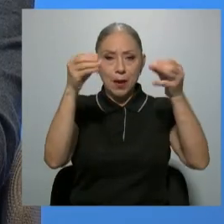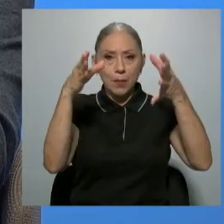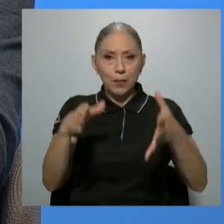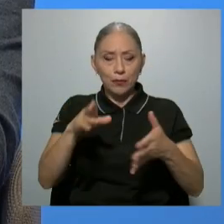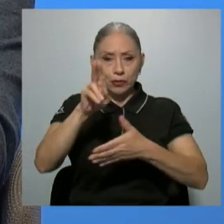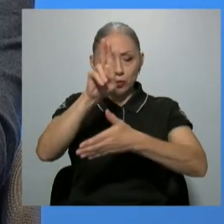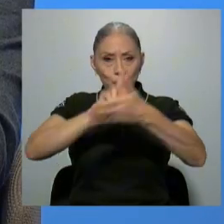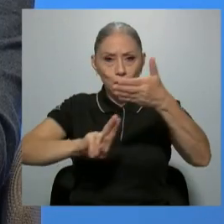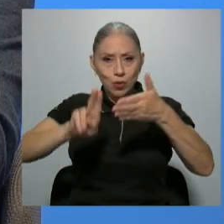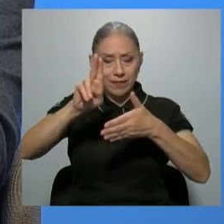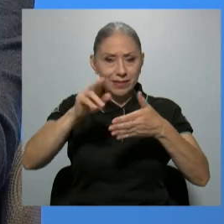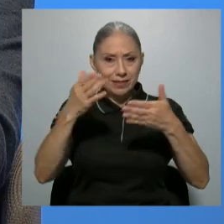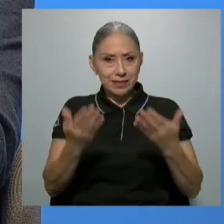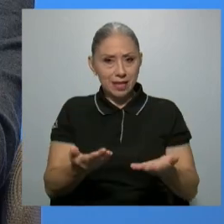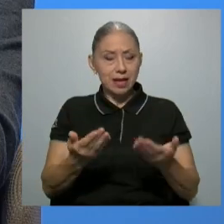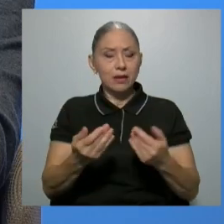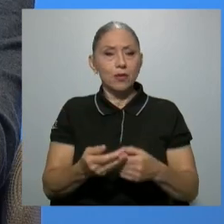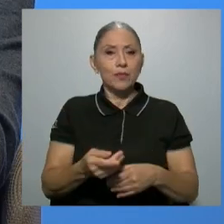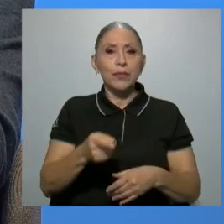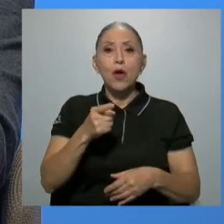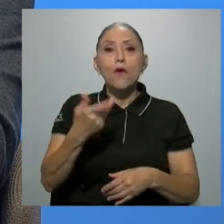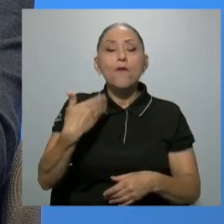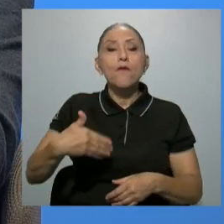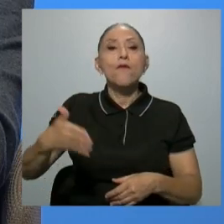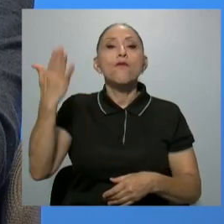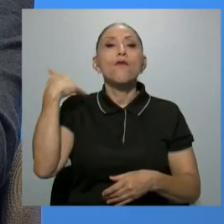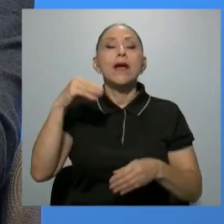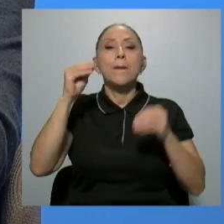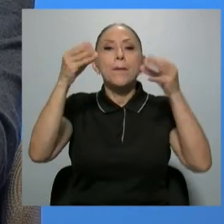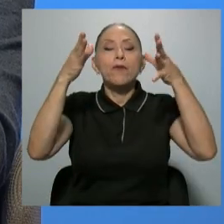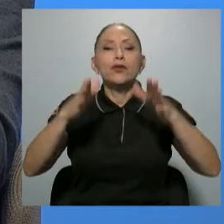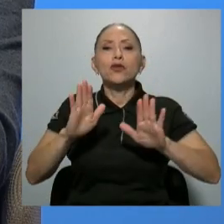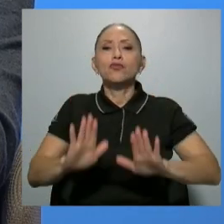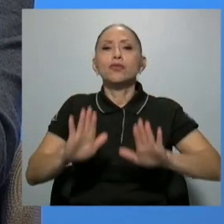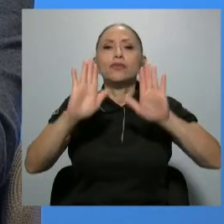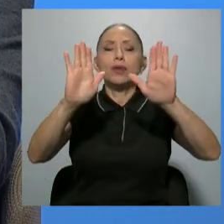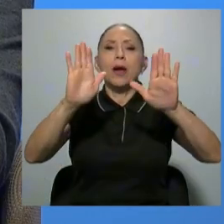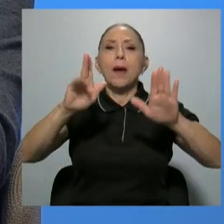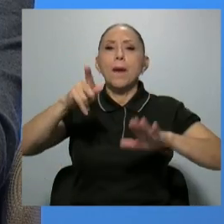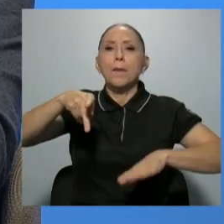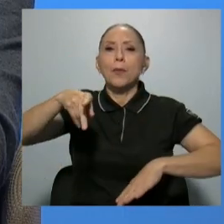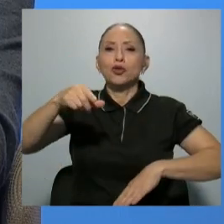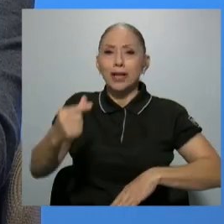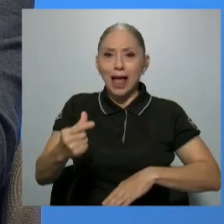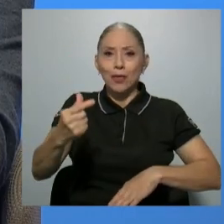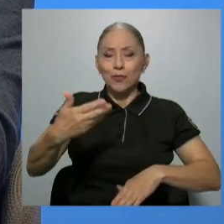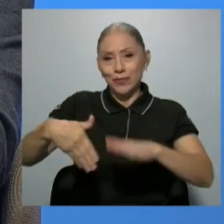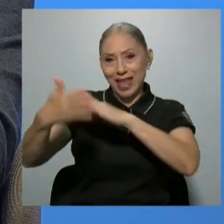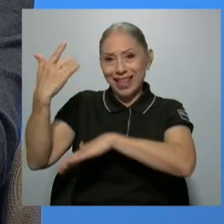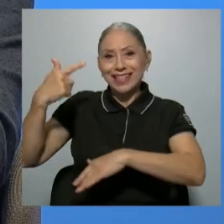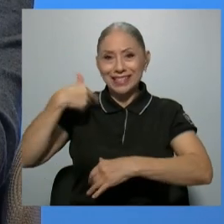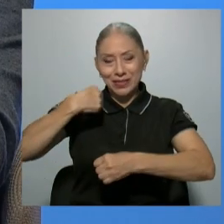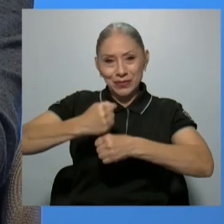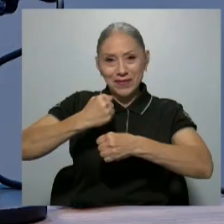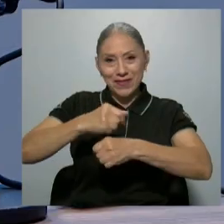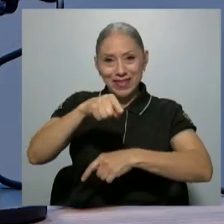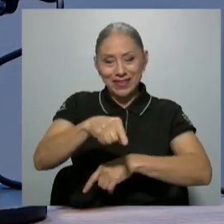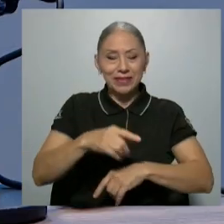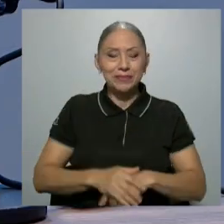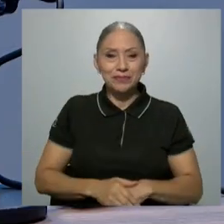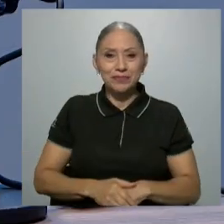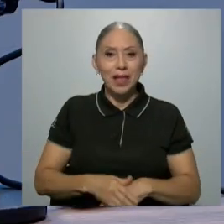que fue uno de los profesores notables del posgrado cuando yo andaba en esas, que